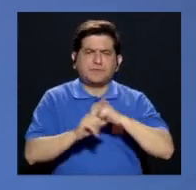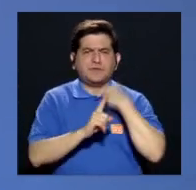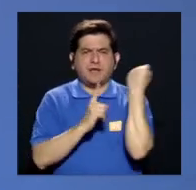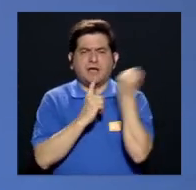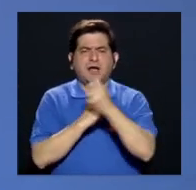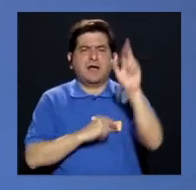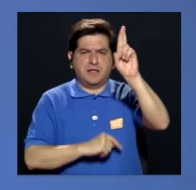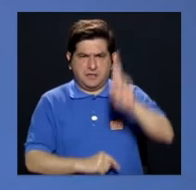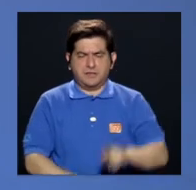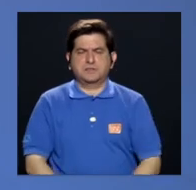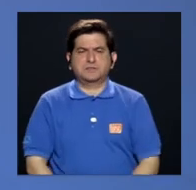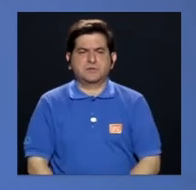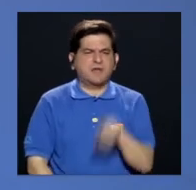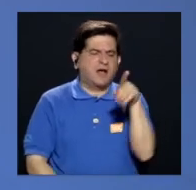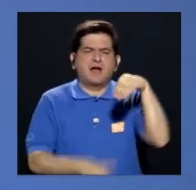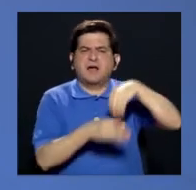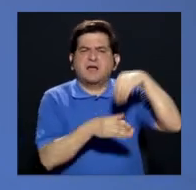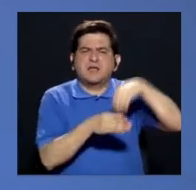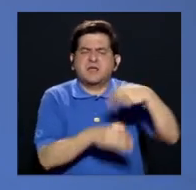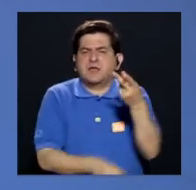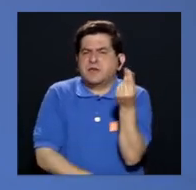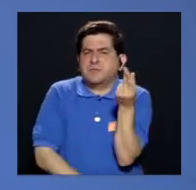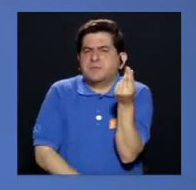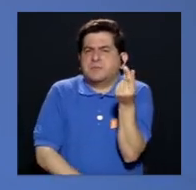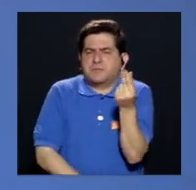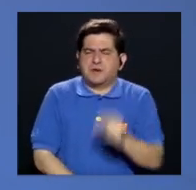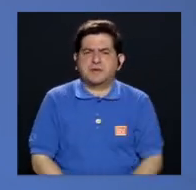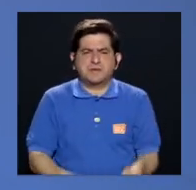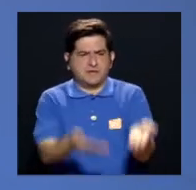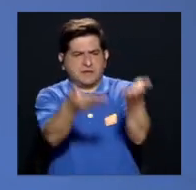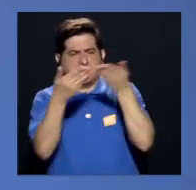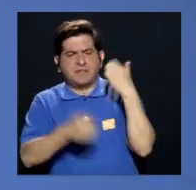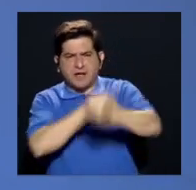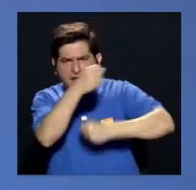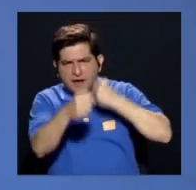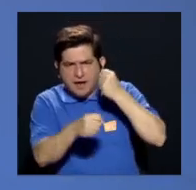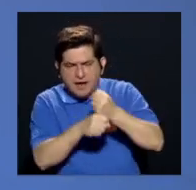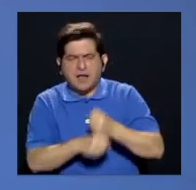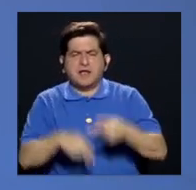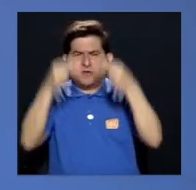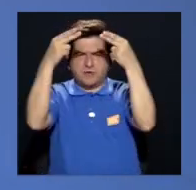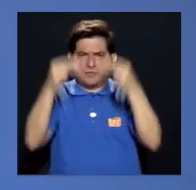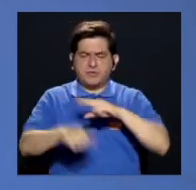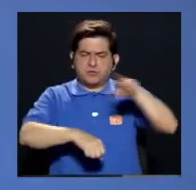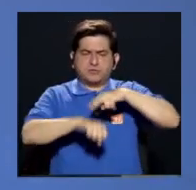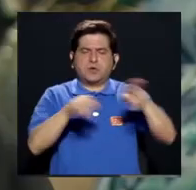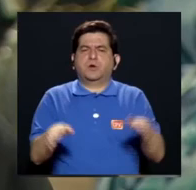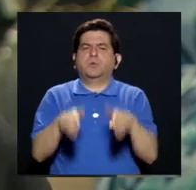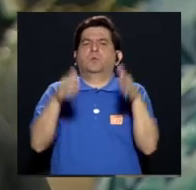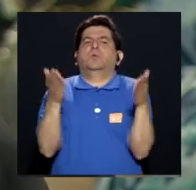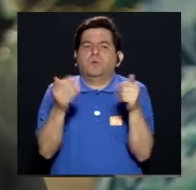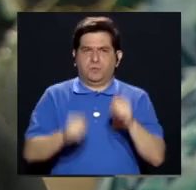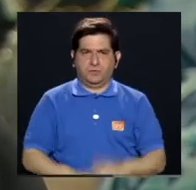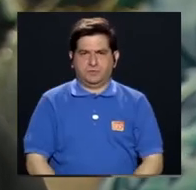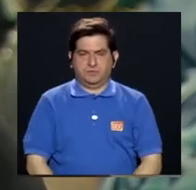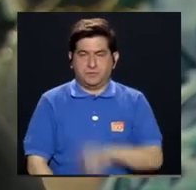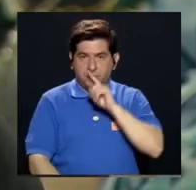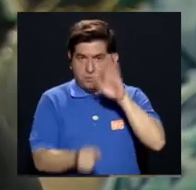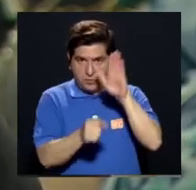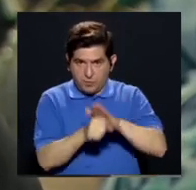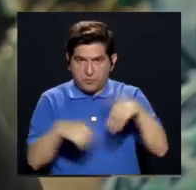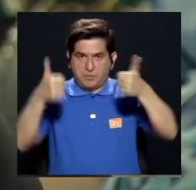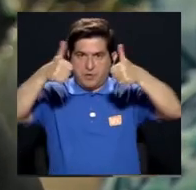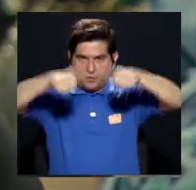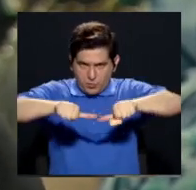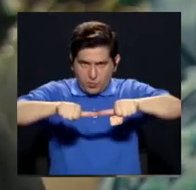sociedad costarricense de cómo invierte los fondos que le asignan cada año en el presupuesto nacional. En cumplimiento de